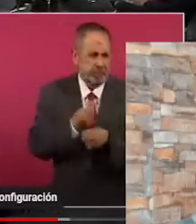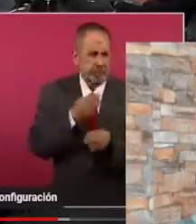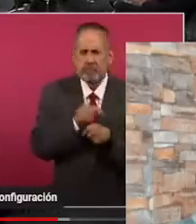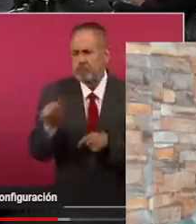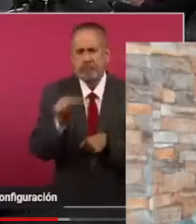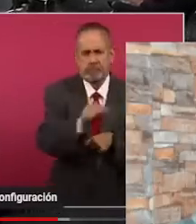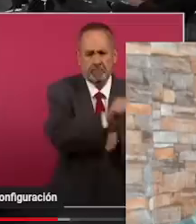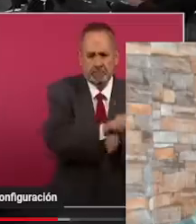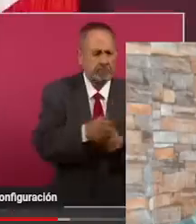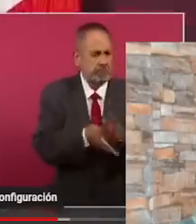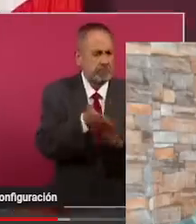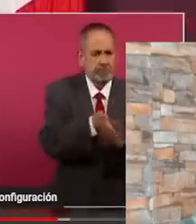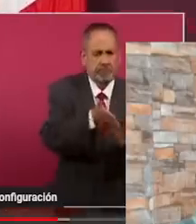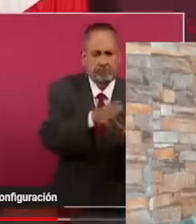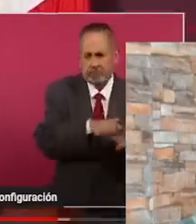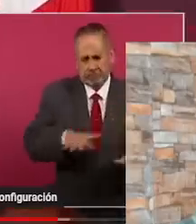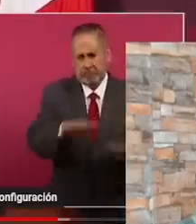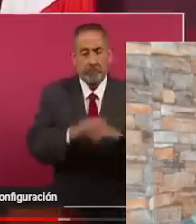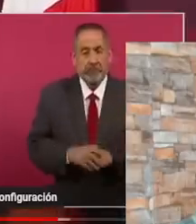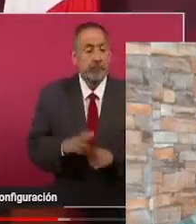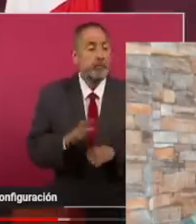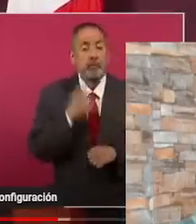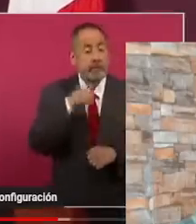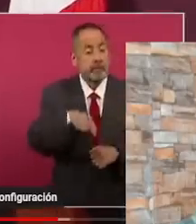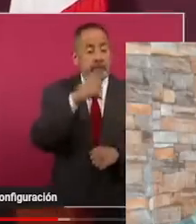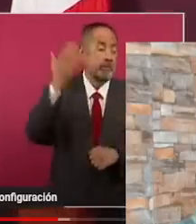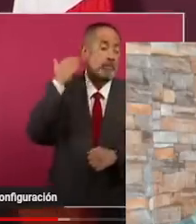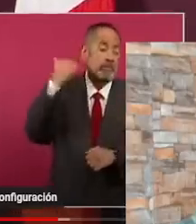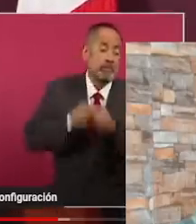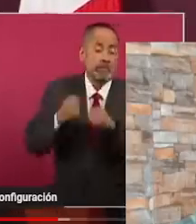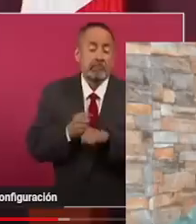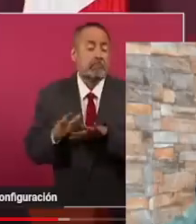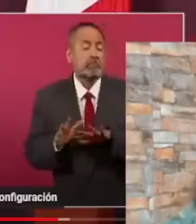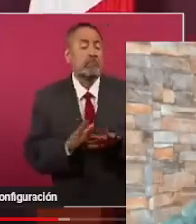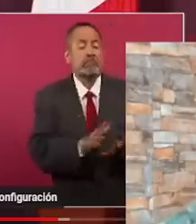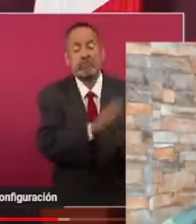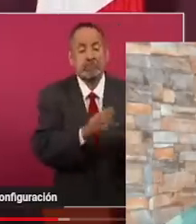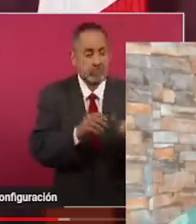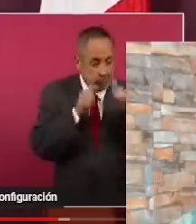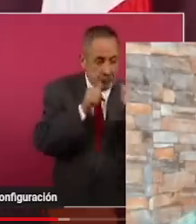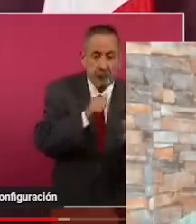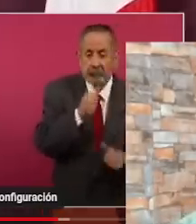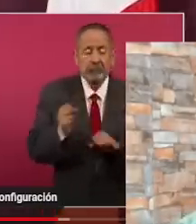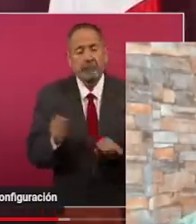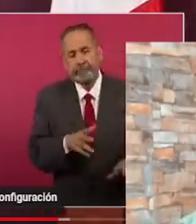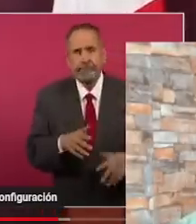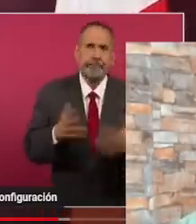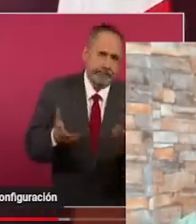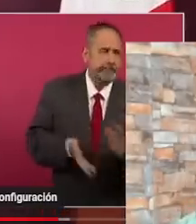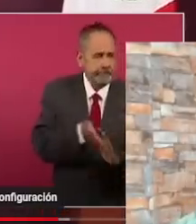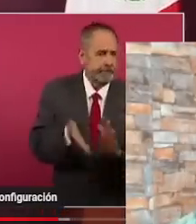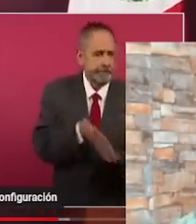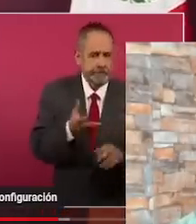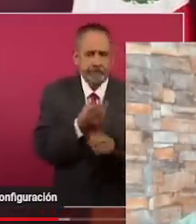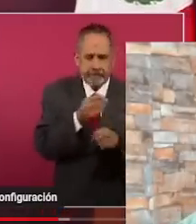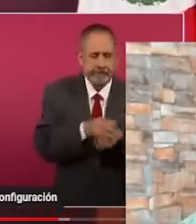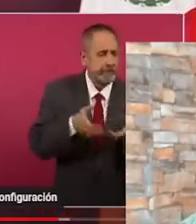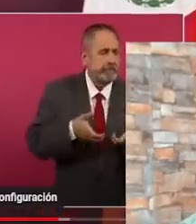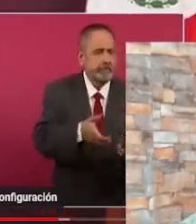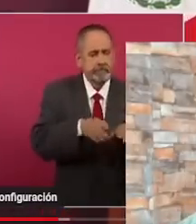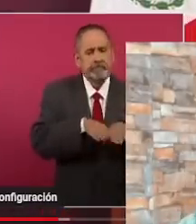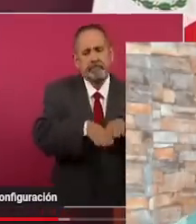Porque es una zona marginada, abandonada completamente, y estamos ahí trabajando